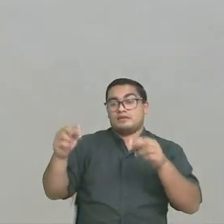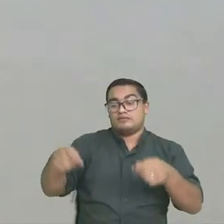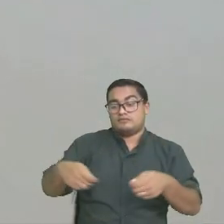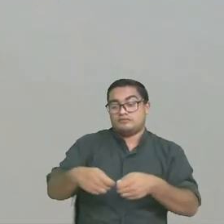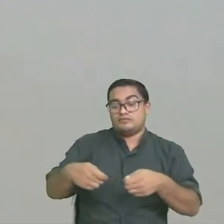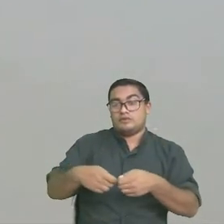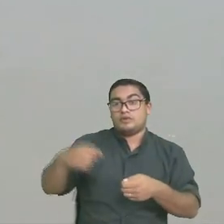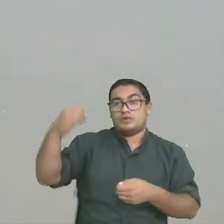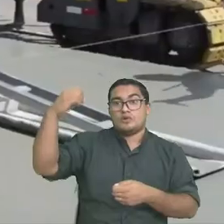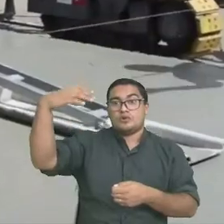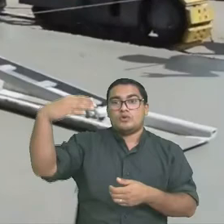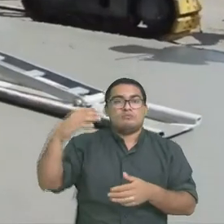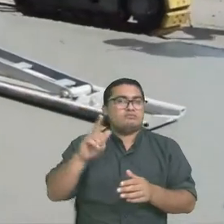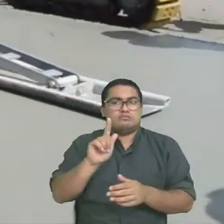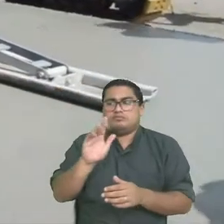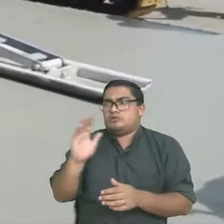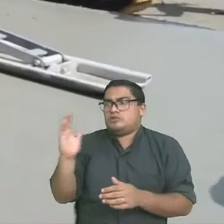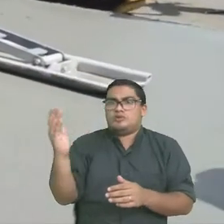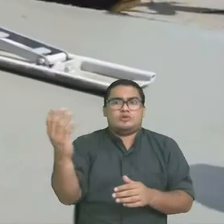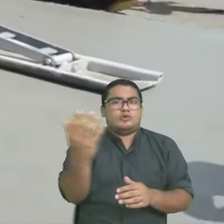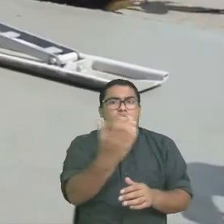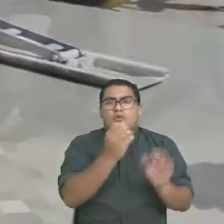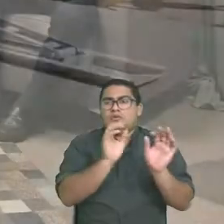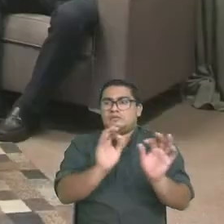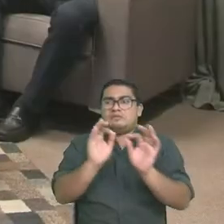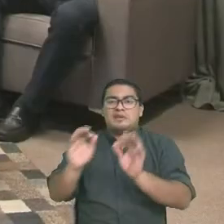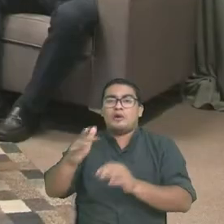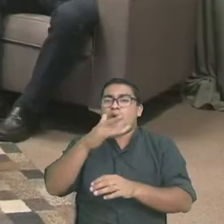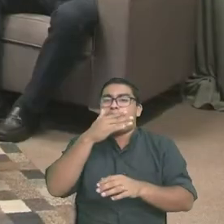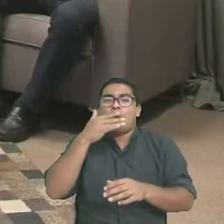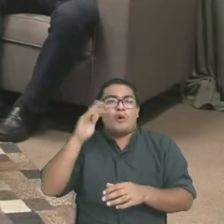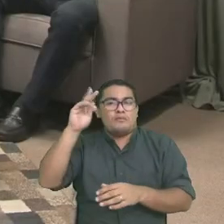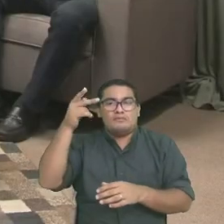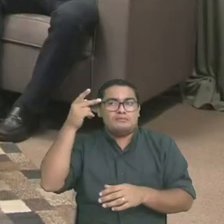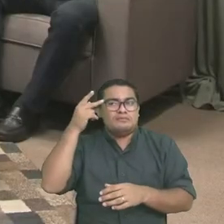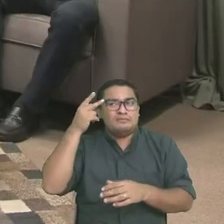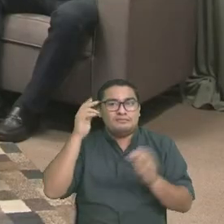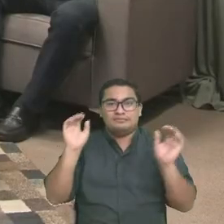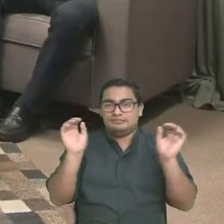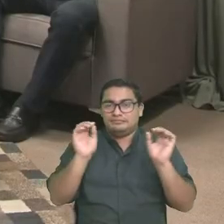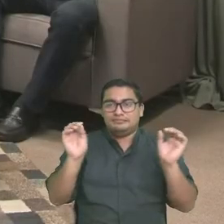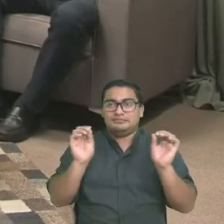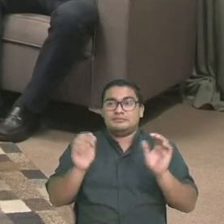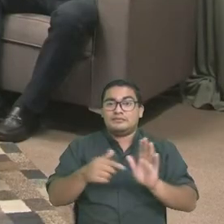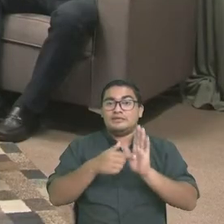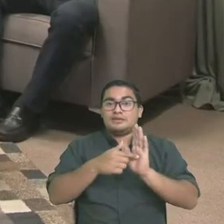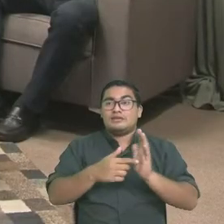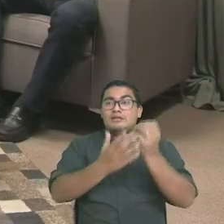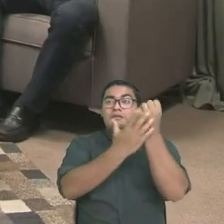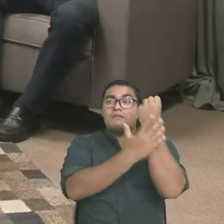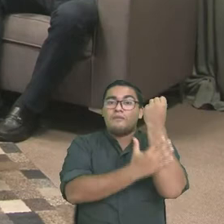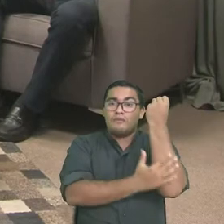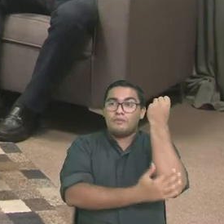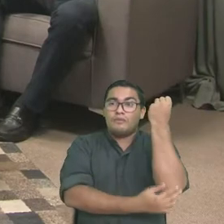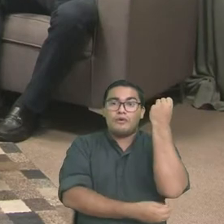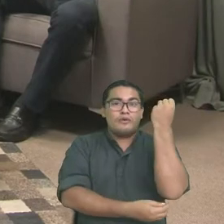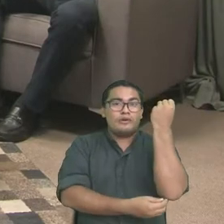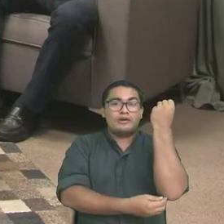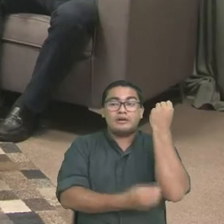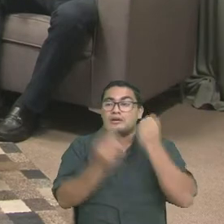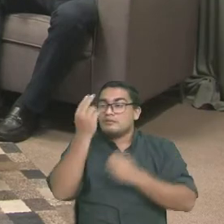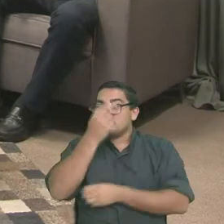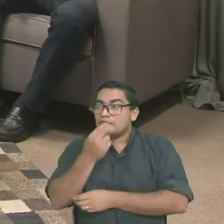la energía, eso no tiene distingo de color político, y por una sencilla razón, porque cuando la pobreza se presenta, tampoco te